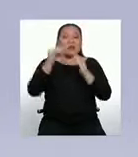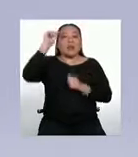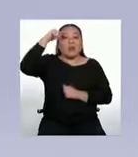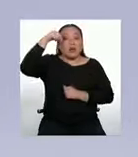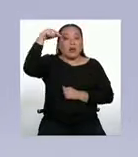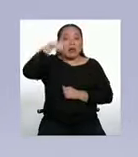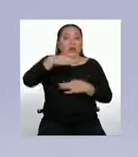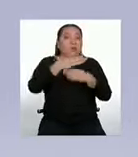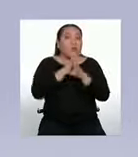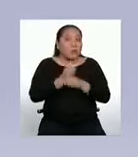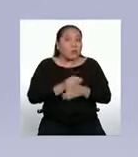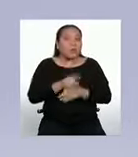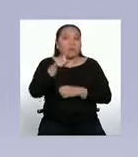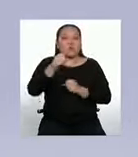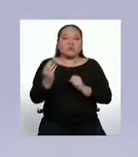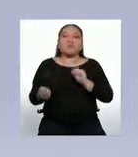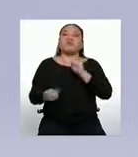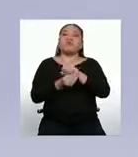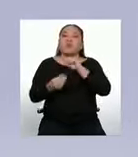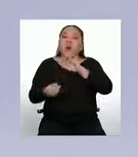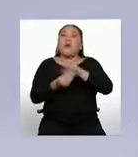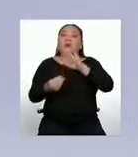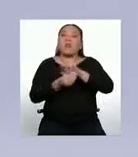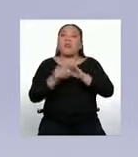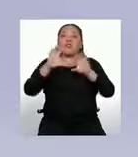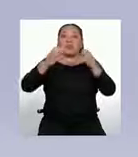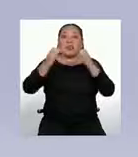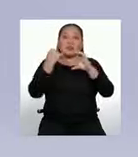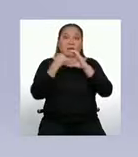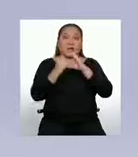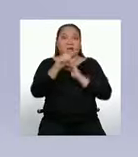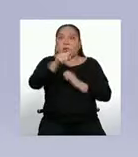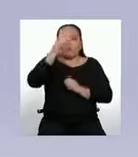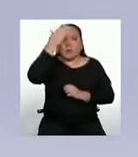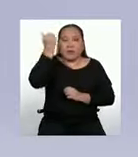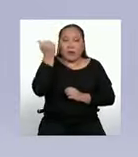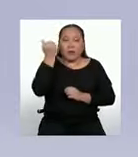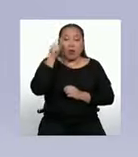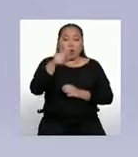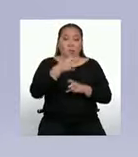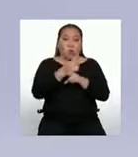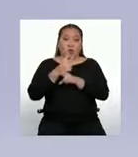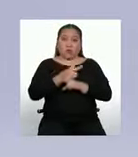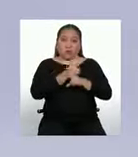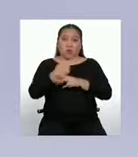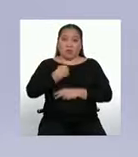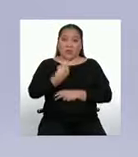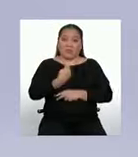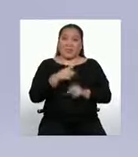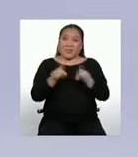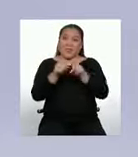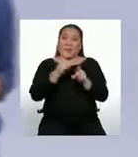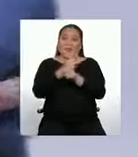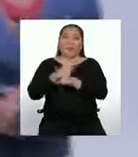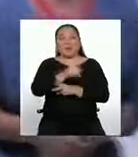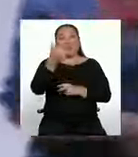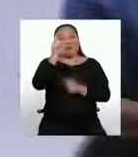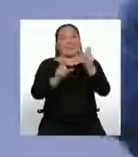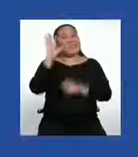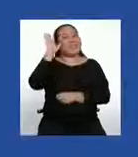estas son herramientas que vas a poder complementar en tus clases virtuales. Ah, y me olvidaba. Cuando nos cuidamos, también cuidamos a los demás. Chao.